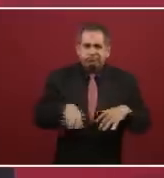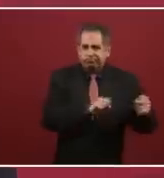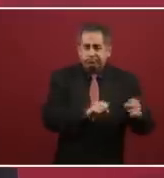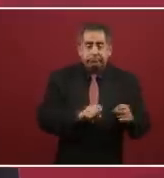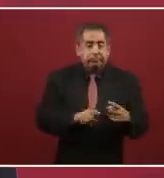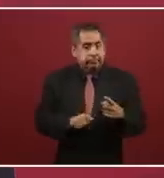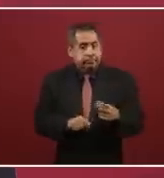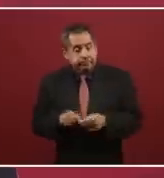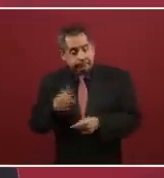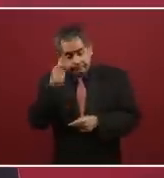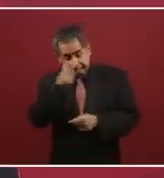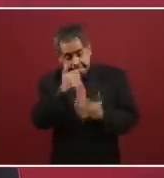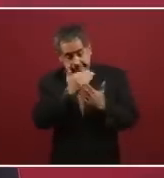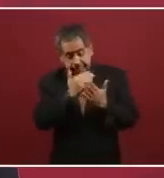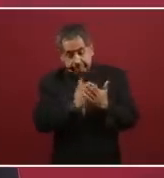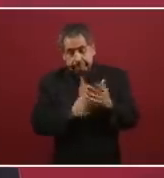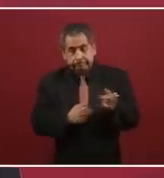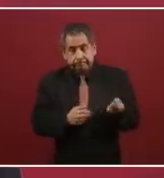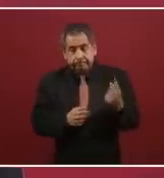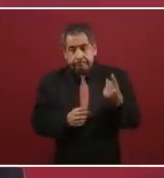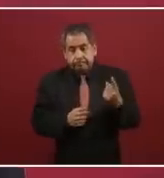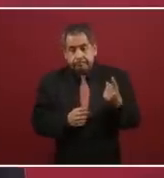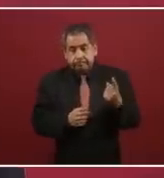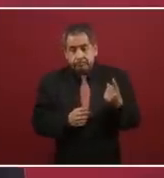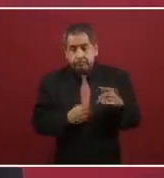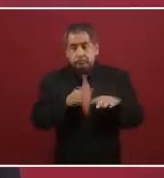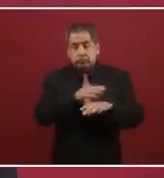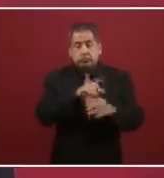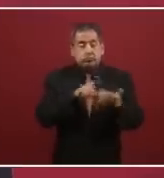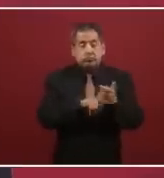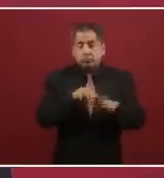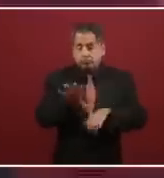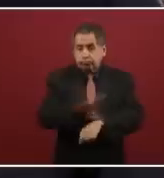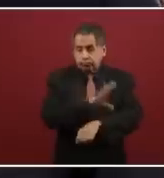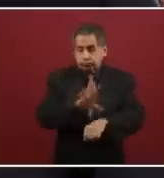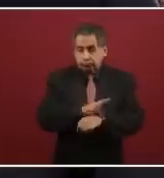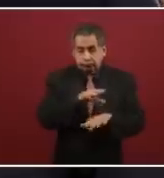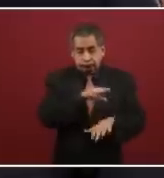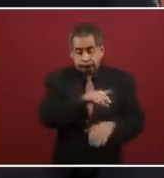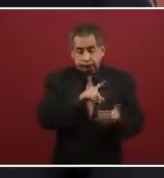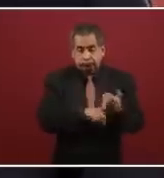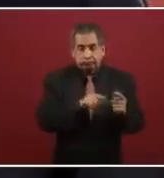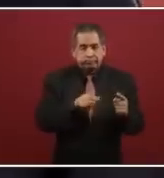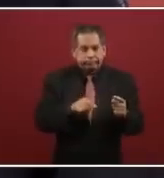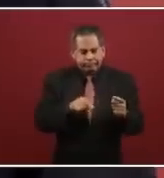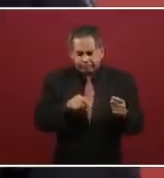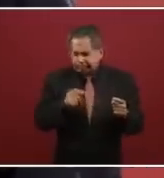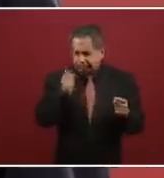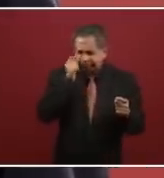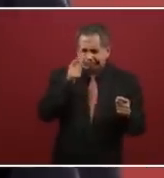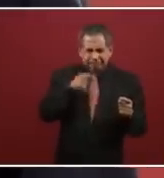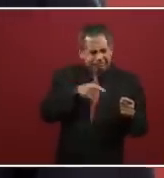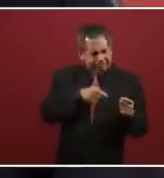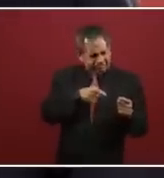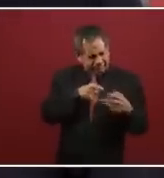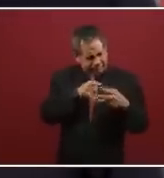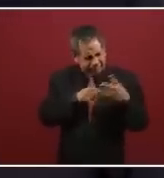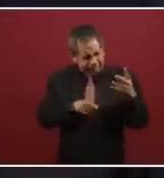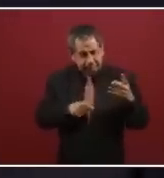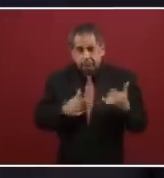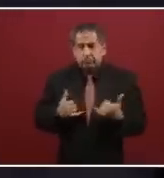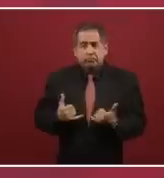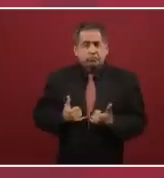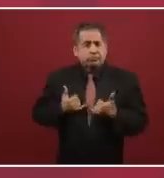hay algunas, sobre todo las que tienen que ver con el sector energético, que me llamó la atención porque puro